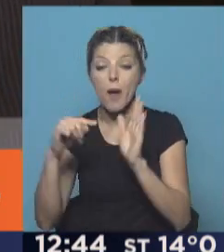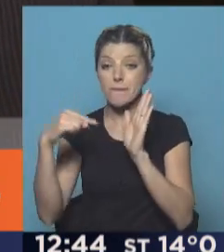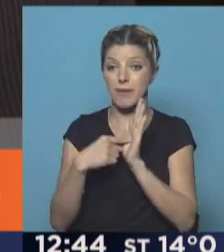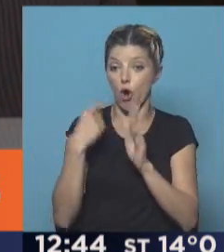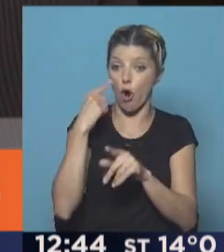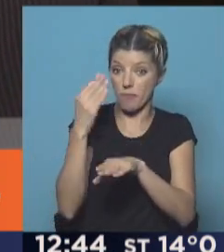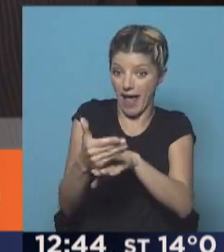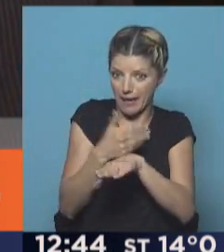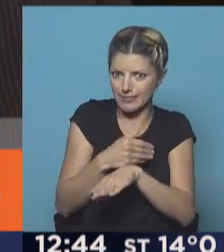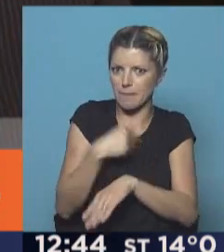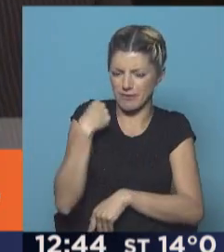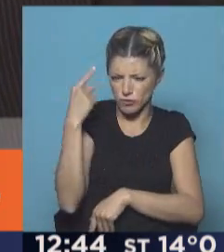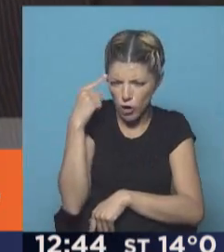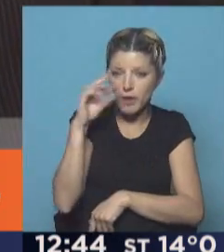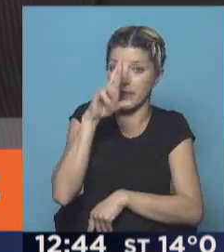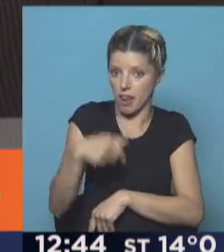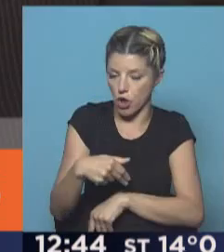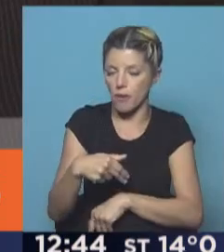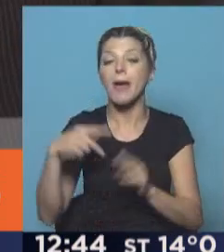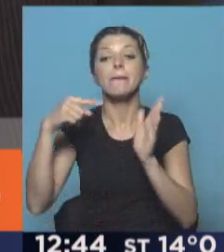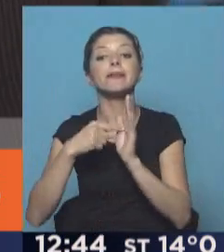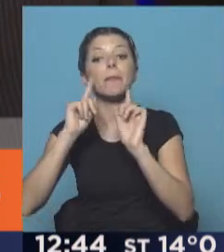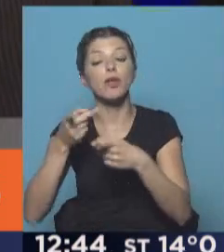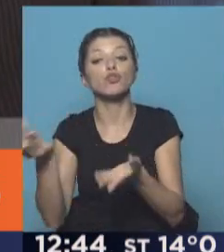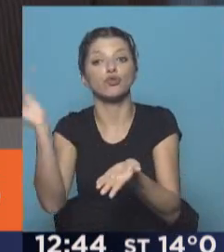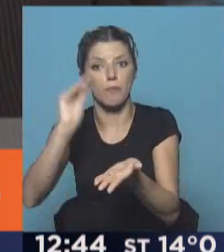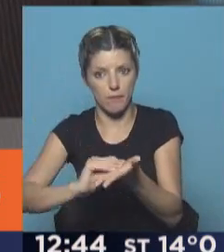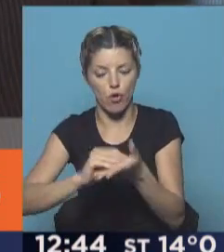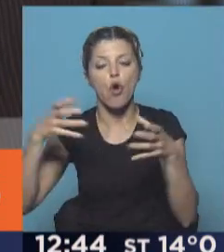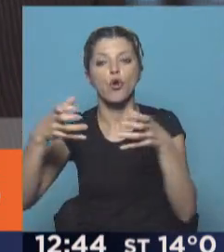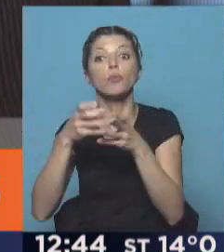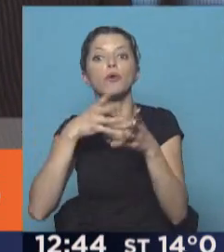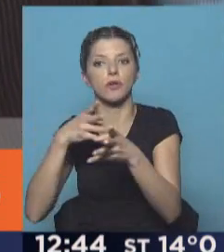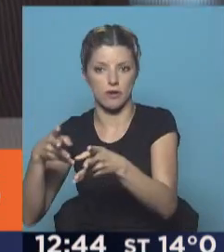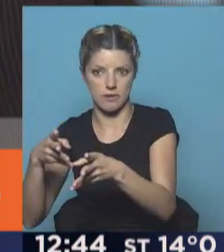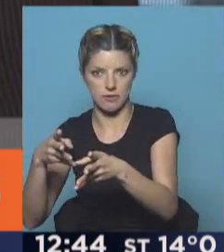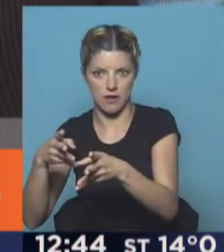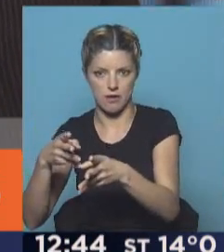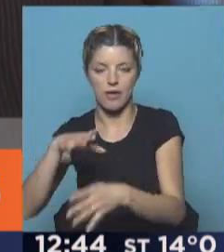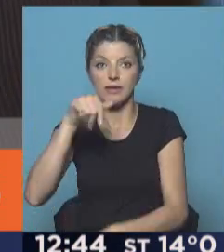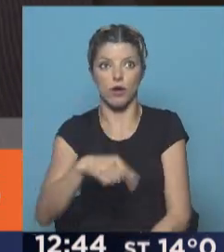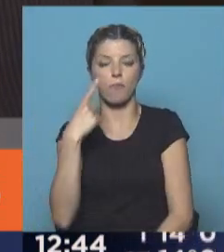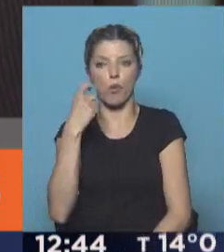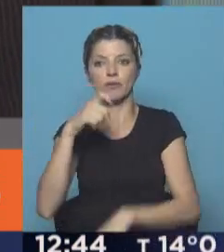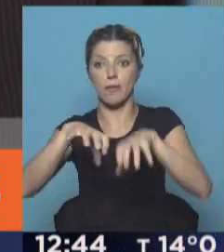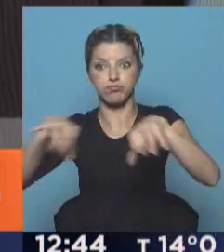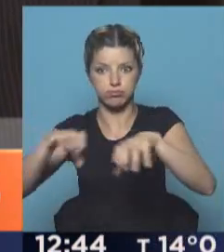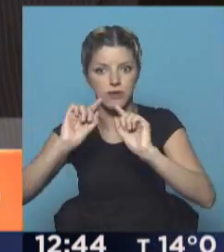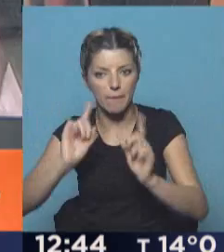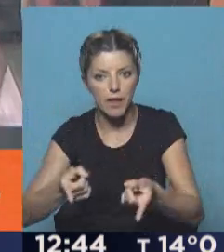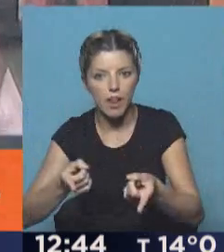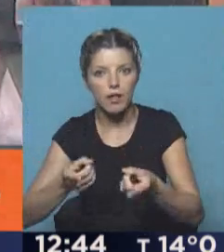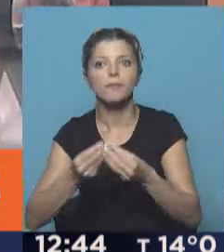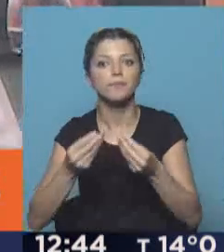que sumarle las divisiones que hay entre los grupos terroristas, sí, claro, y que de repente ahora nos encontramos con otra división más, es decir,